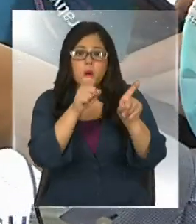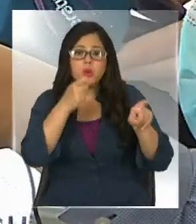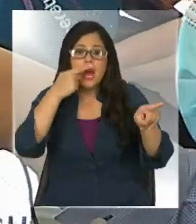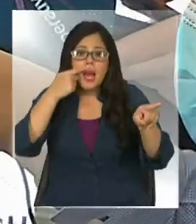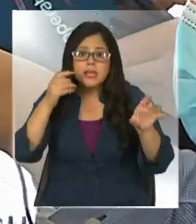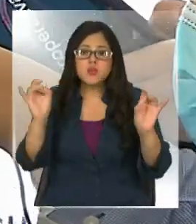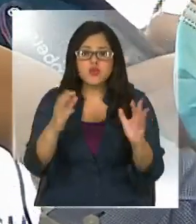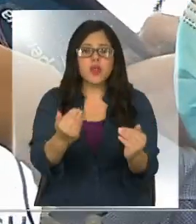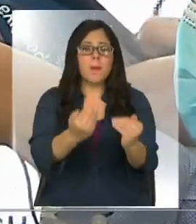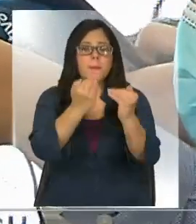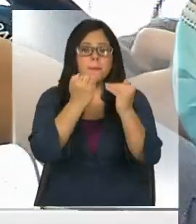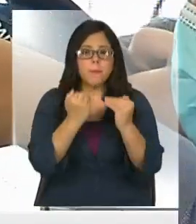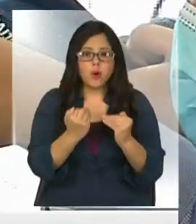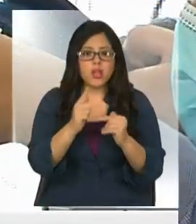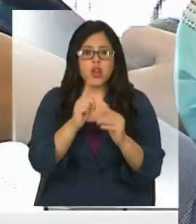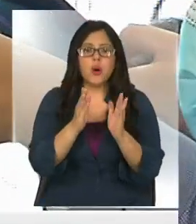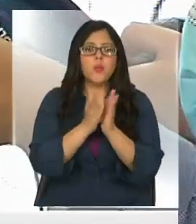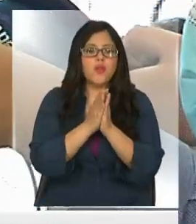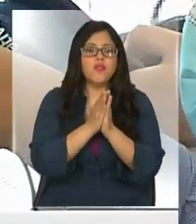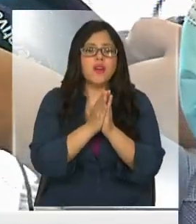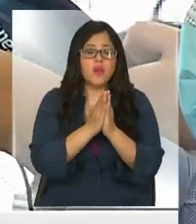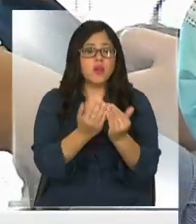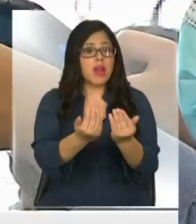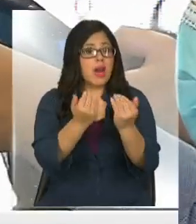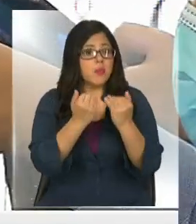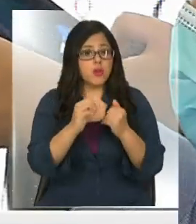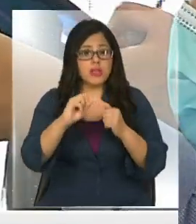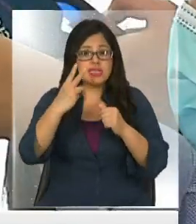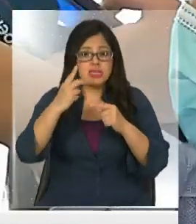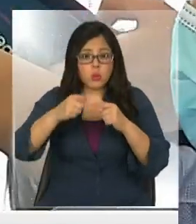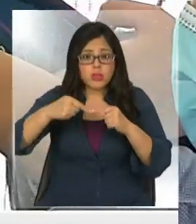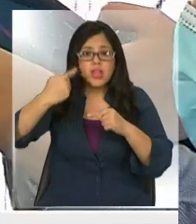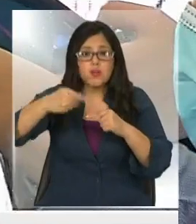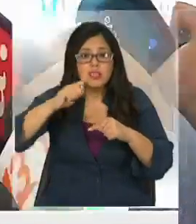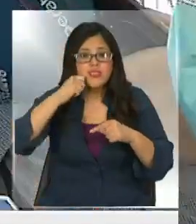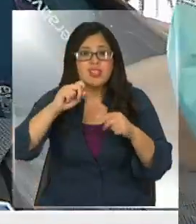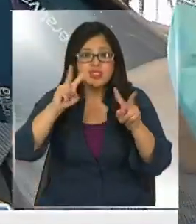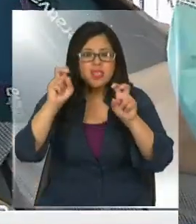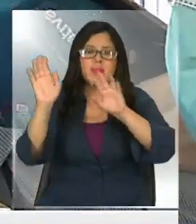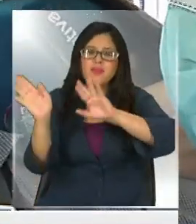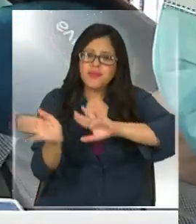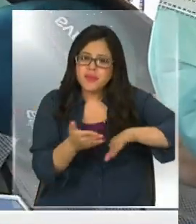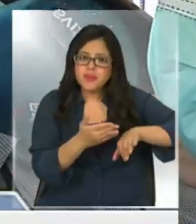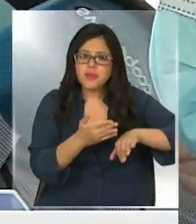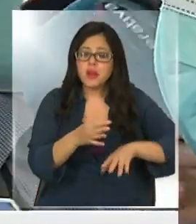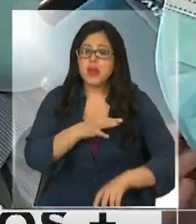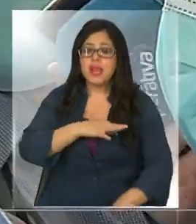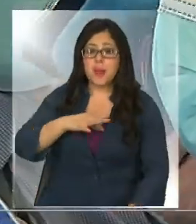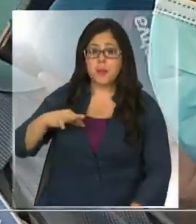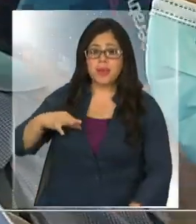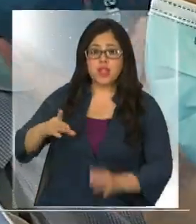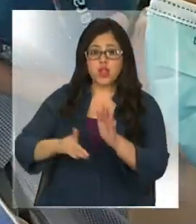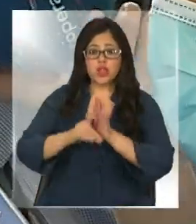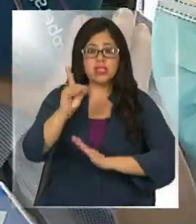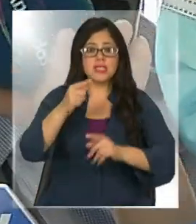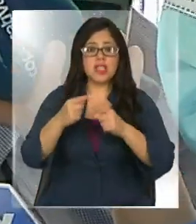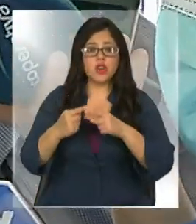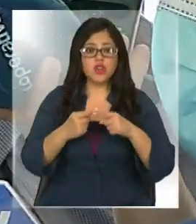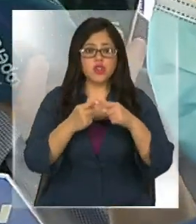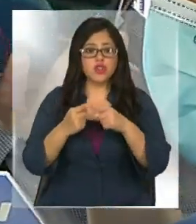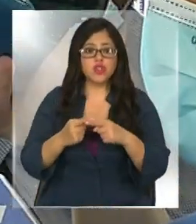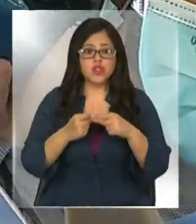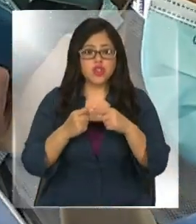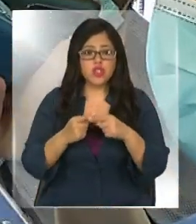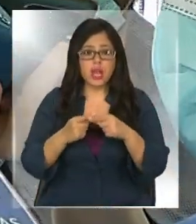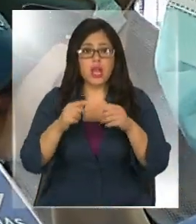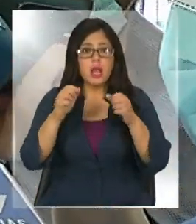me apoyaría y no por favor que apoyarme en segunda vuelta deja esas cosas de lado el ministerio de desarrollo social pueda